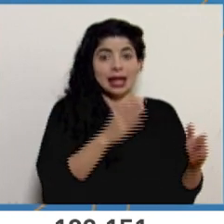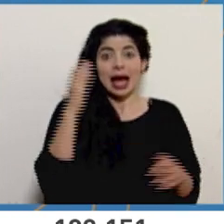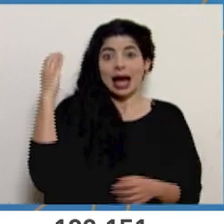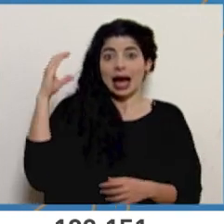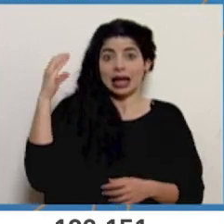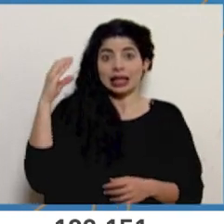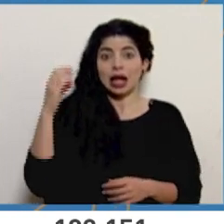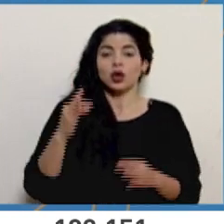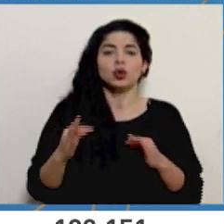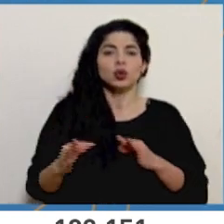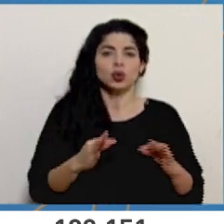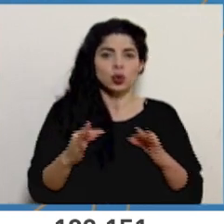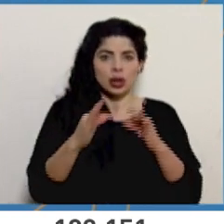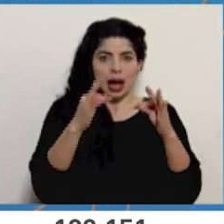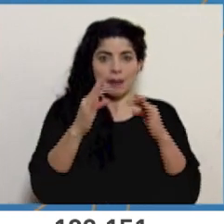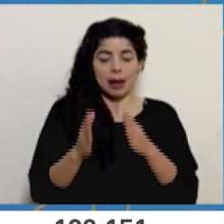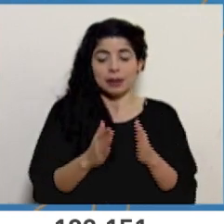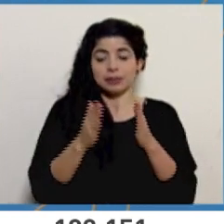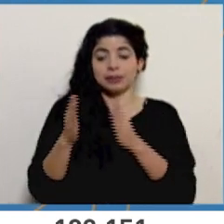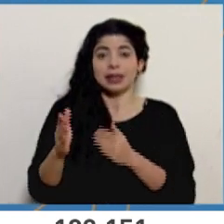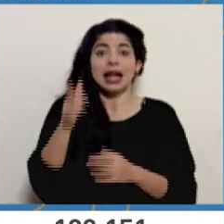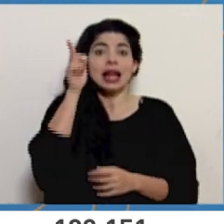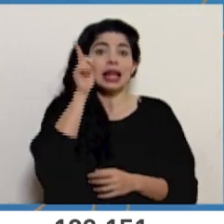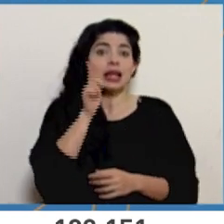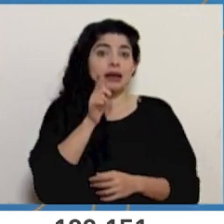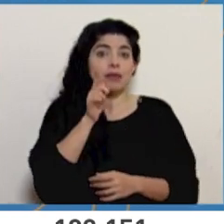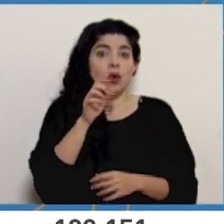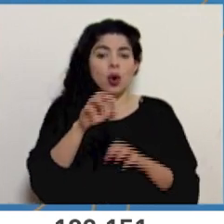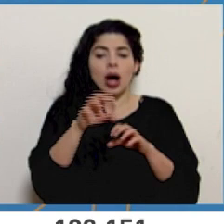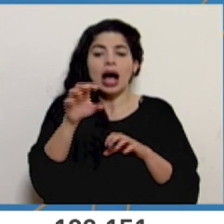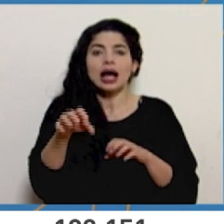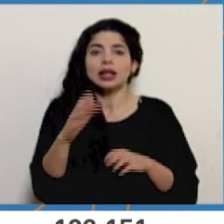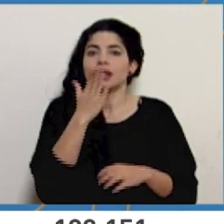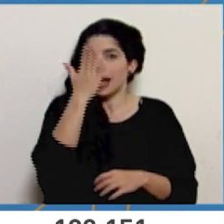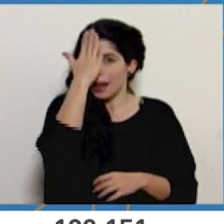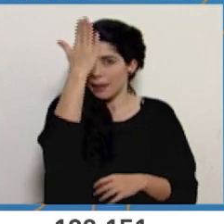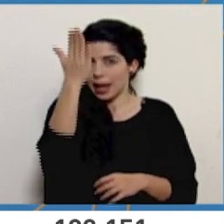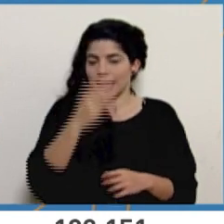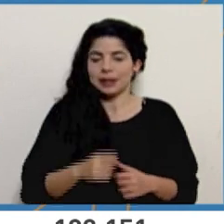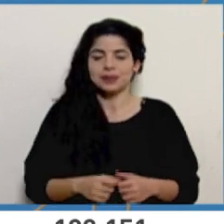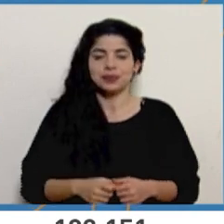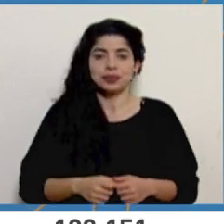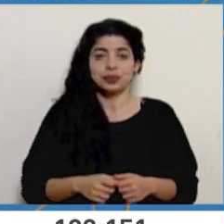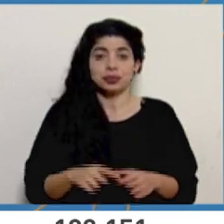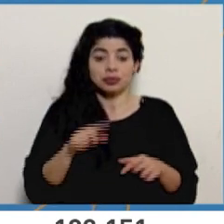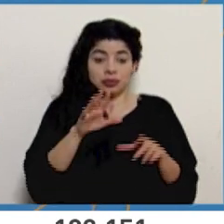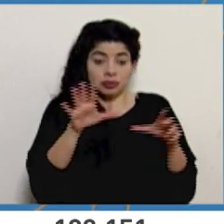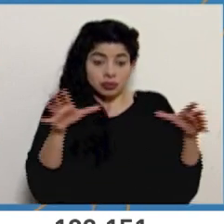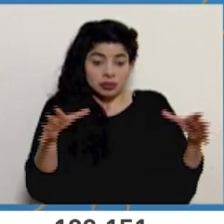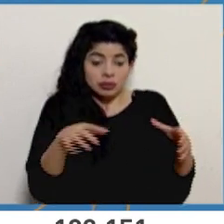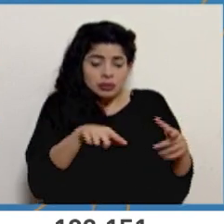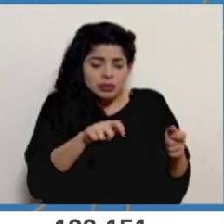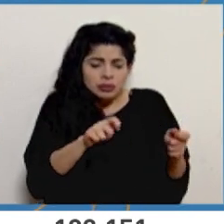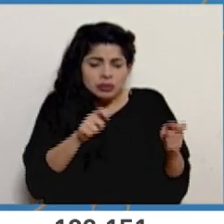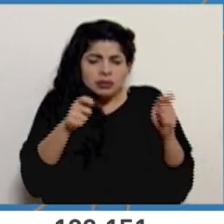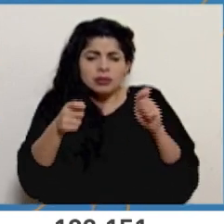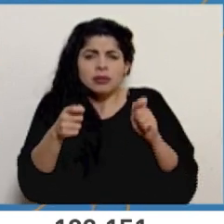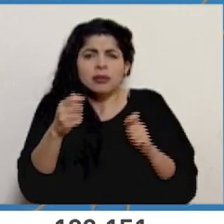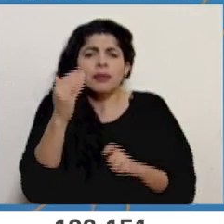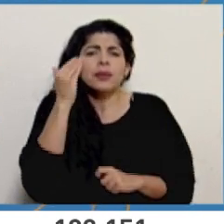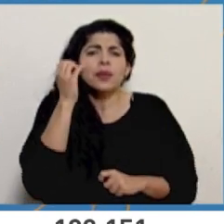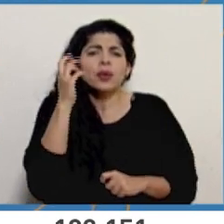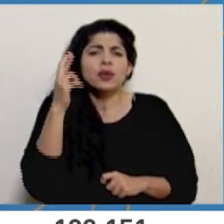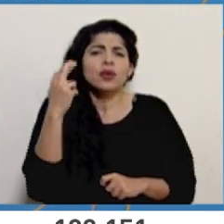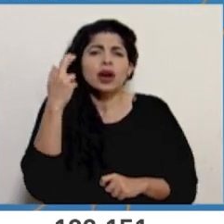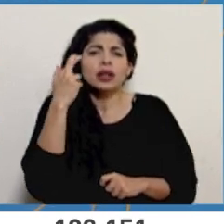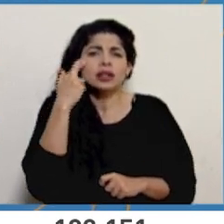Cartago, Turrialba, en la provincia de Limón, el cantón de Talamanca. Esto pues obedece también a